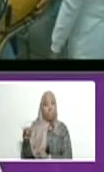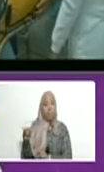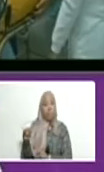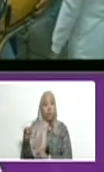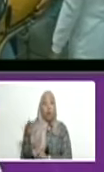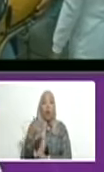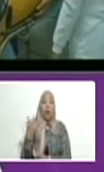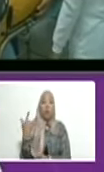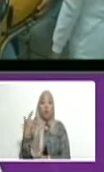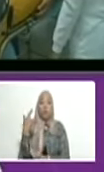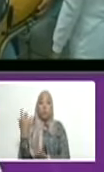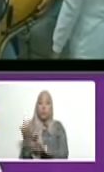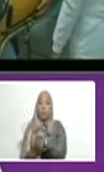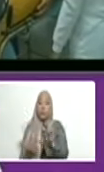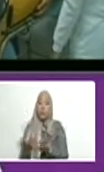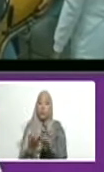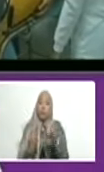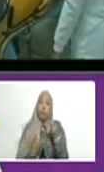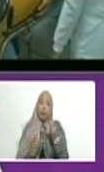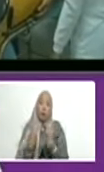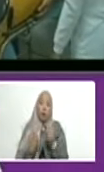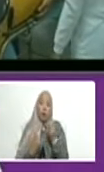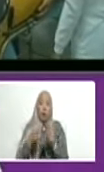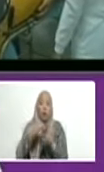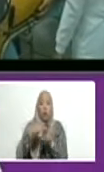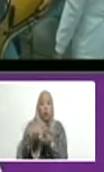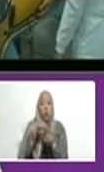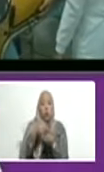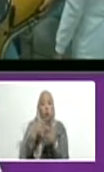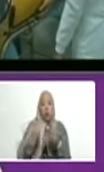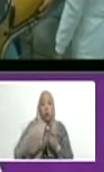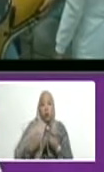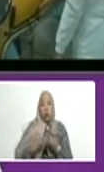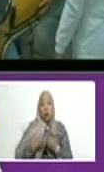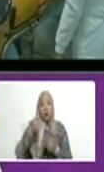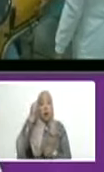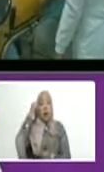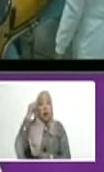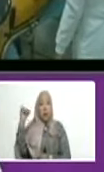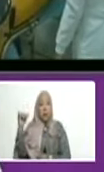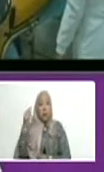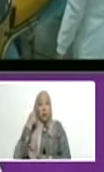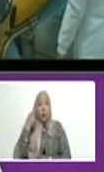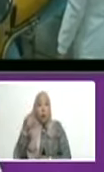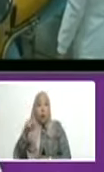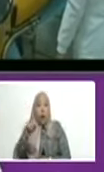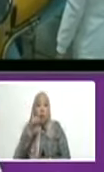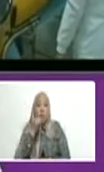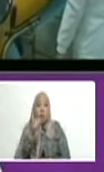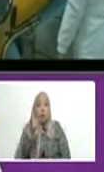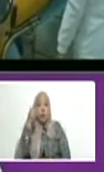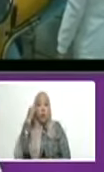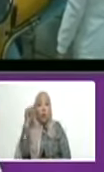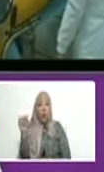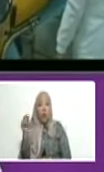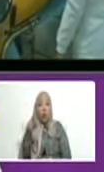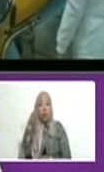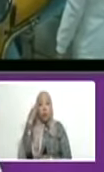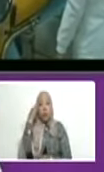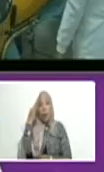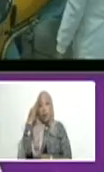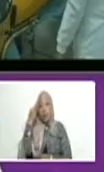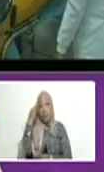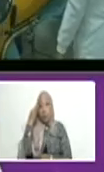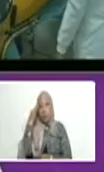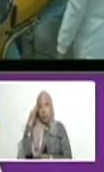Nos querían llevar a una situación como la que está viviendo en Haití. Ustedes han visto lo que está pasando en Haití. Así nos querían